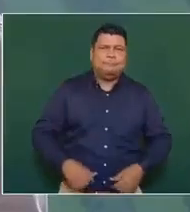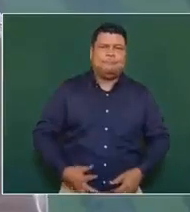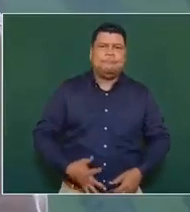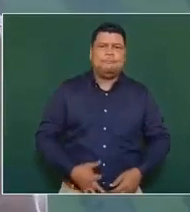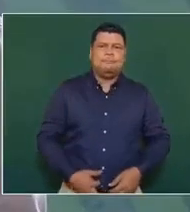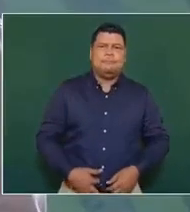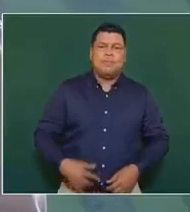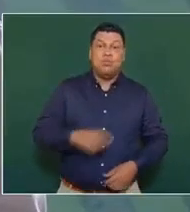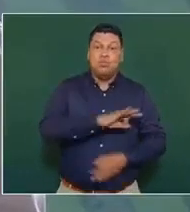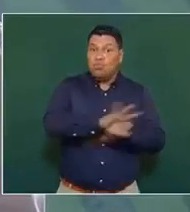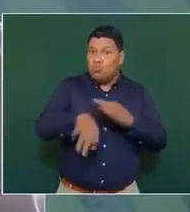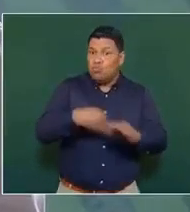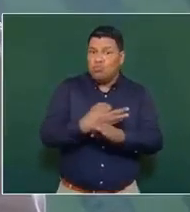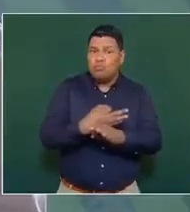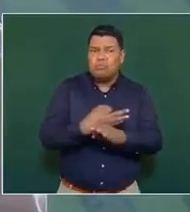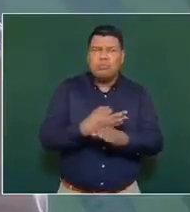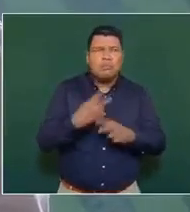que es toda una enseñanza.